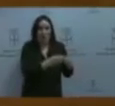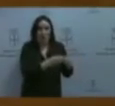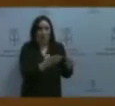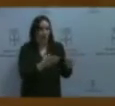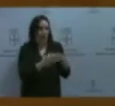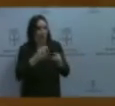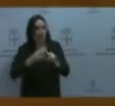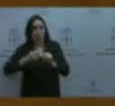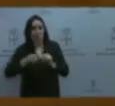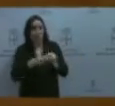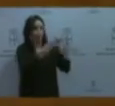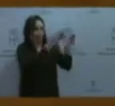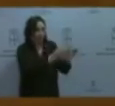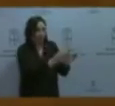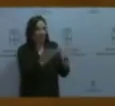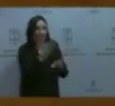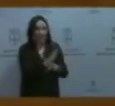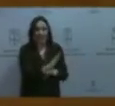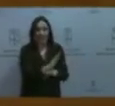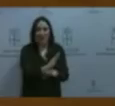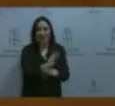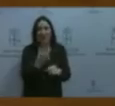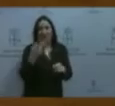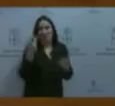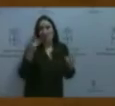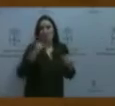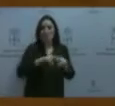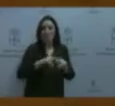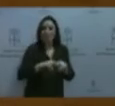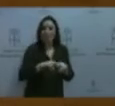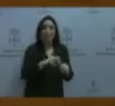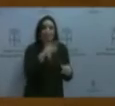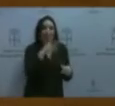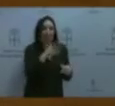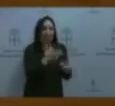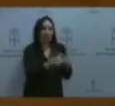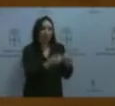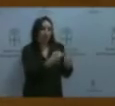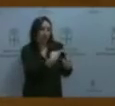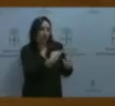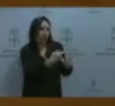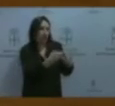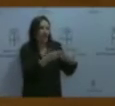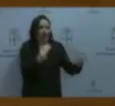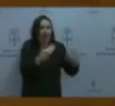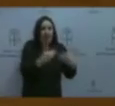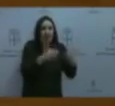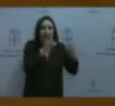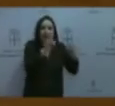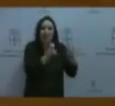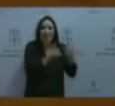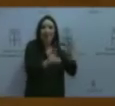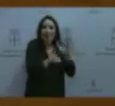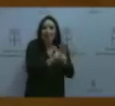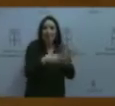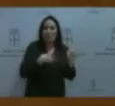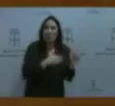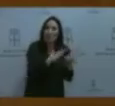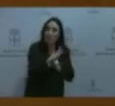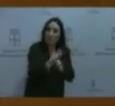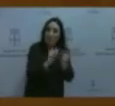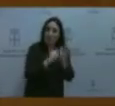representante institucional para dialogar sobre las condiciones de un decreto que va a afectar al funcionamiento del sistema sanitario asturiano, pero